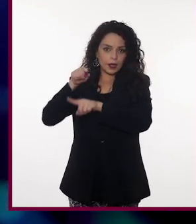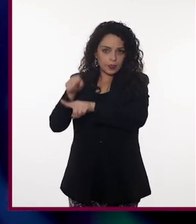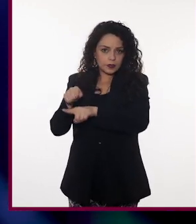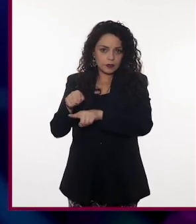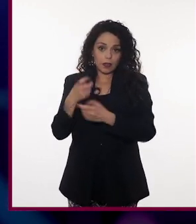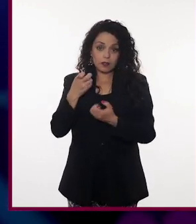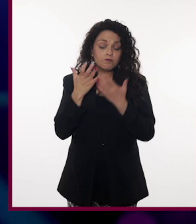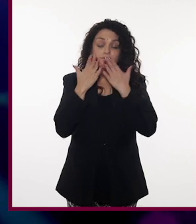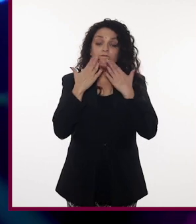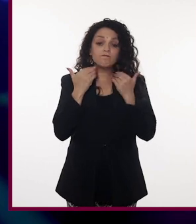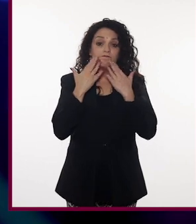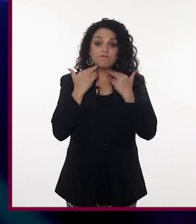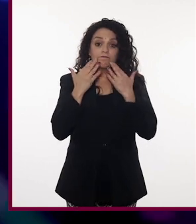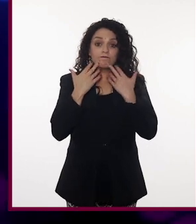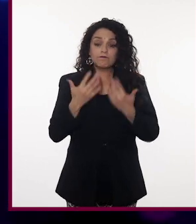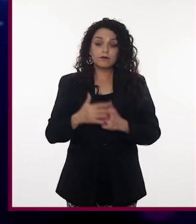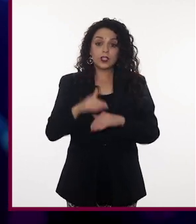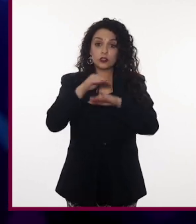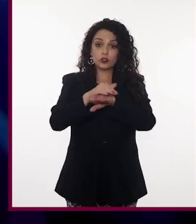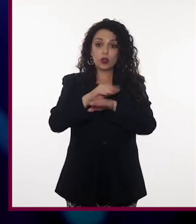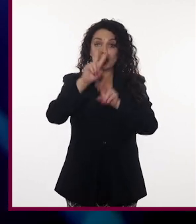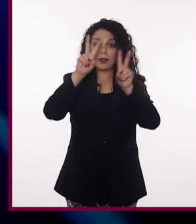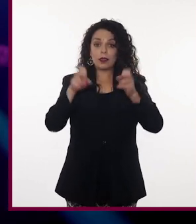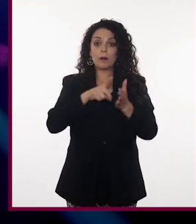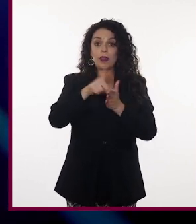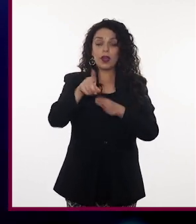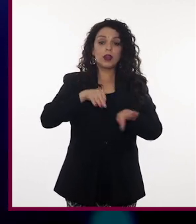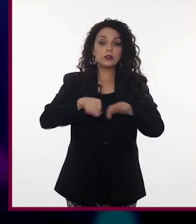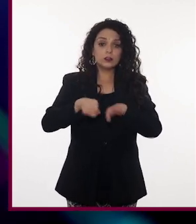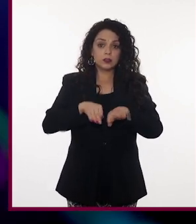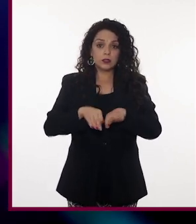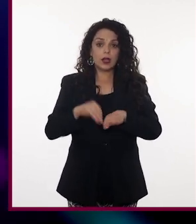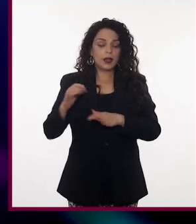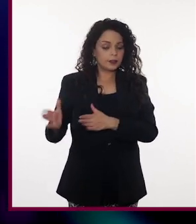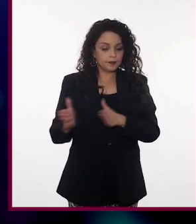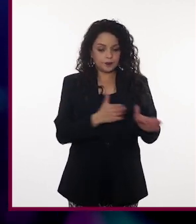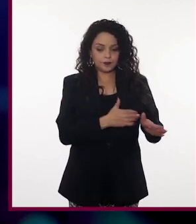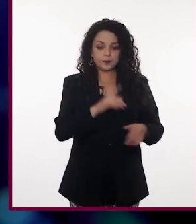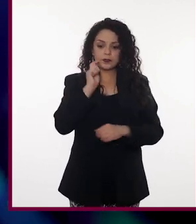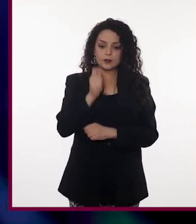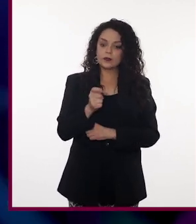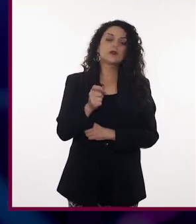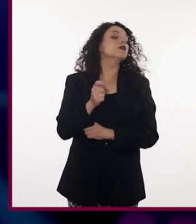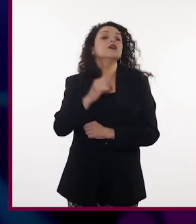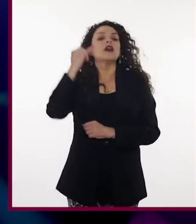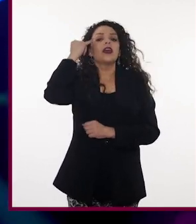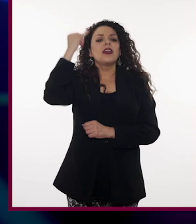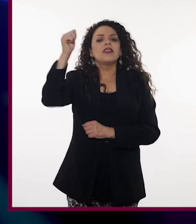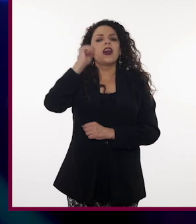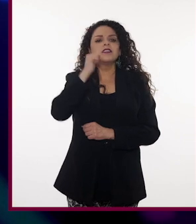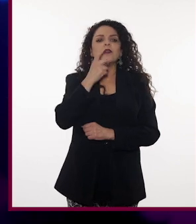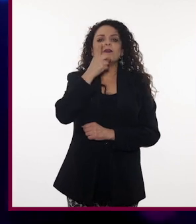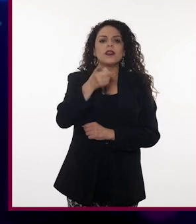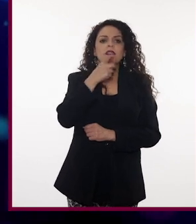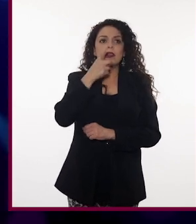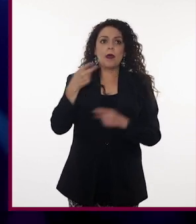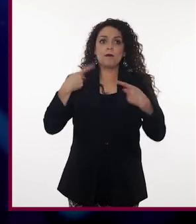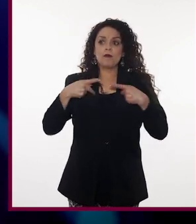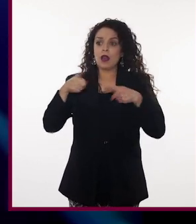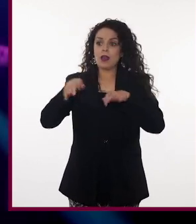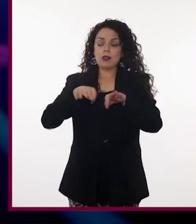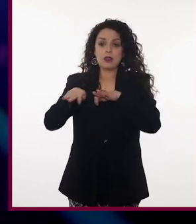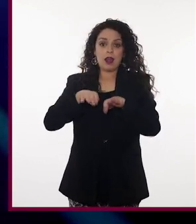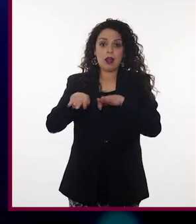eso no lo tienen en términos de derechos laborales. Además, esta idea que se vende tanto sobre que los